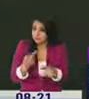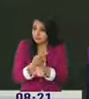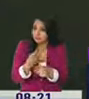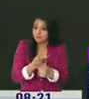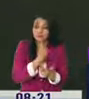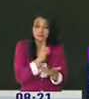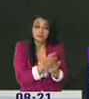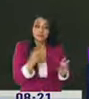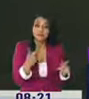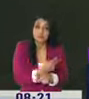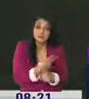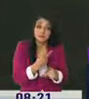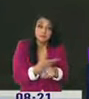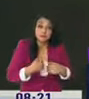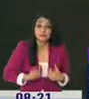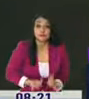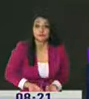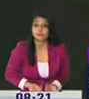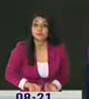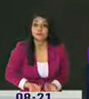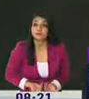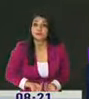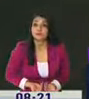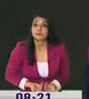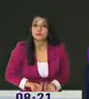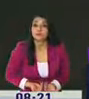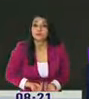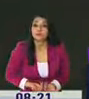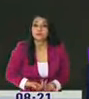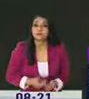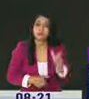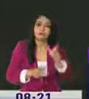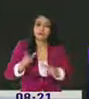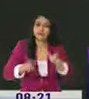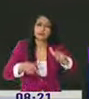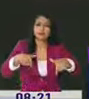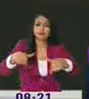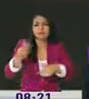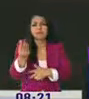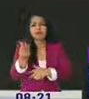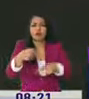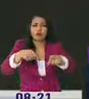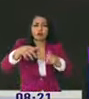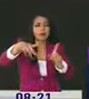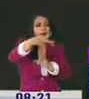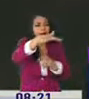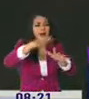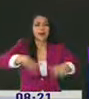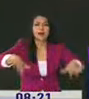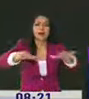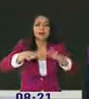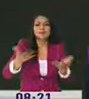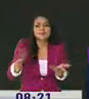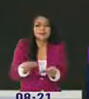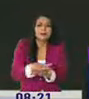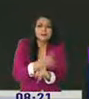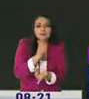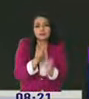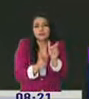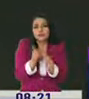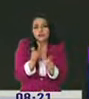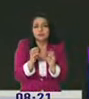Así es, entonces claro, como no hay todo el tiempo circulación de gentes por el hecho del parque, entonces obviamente hay